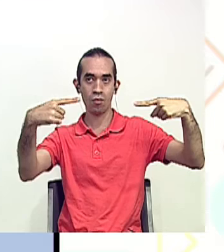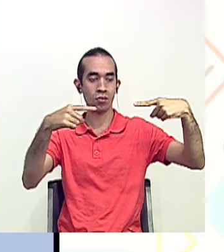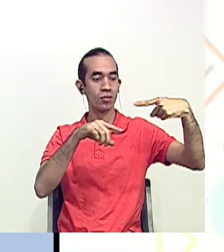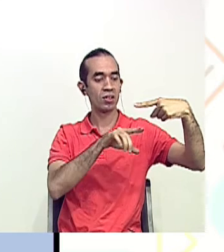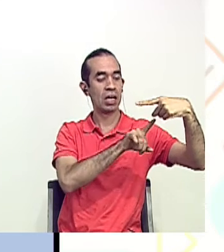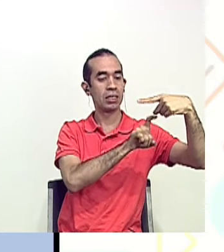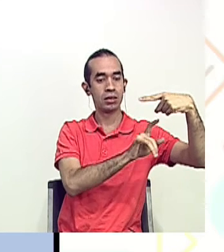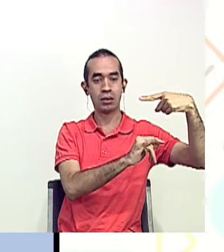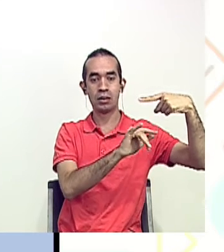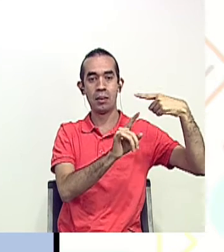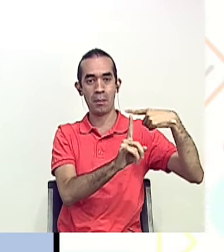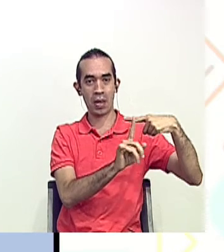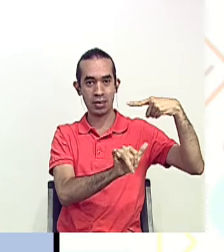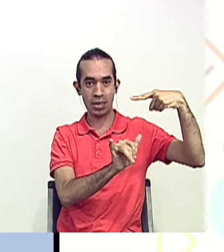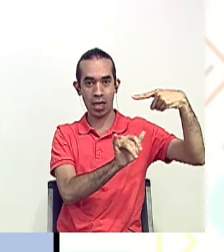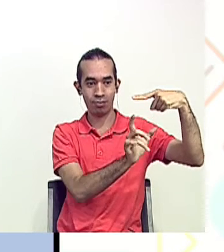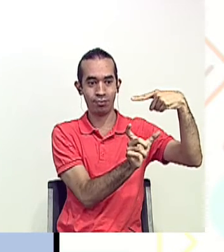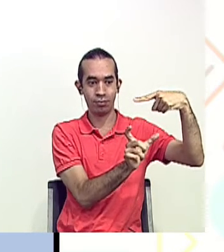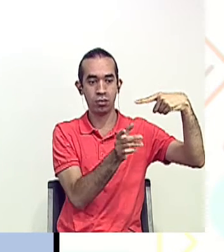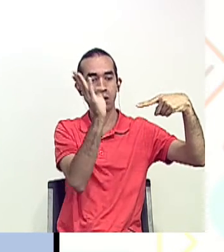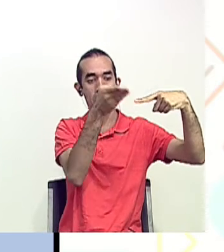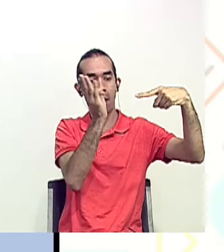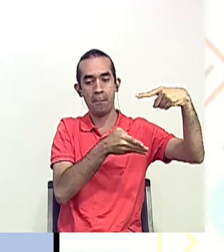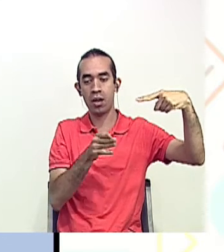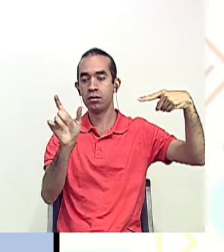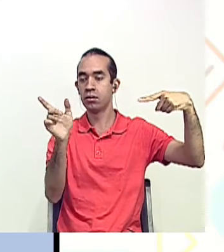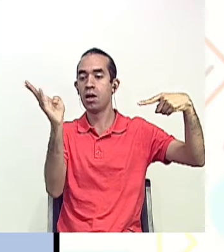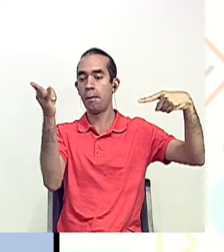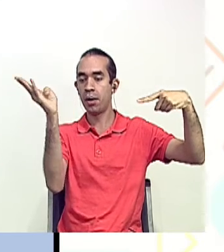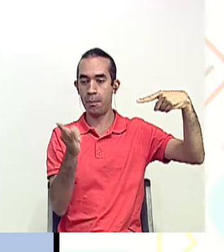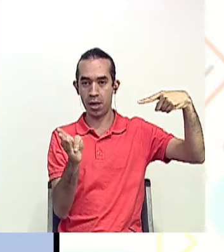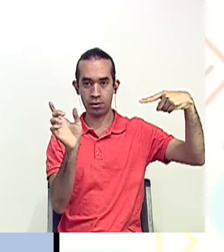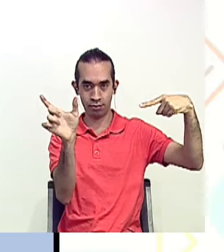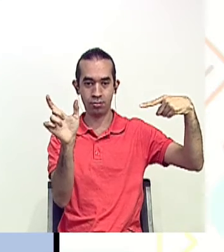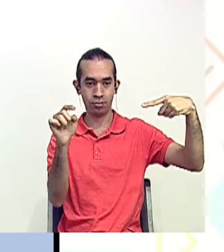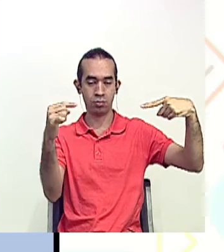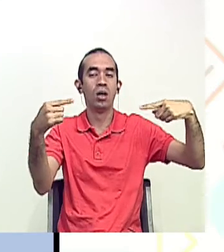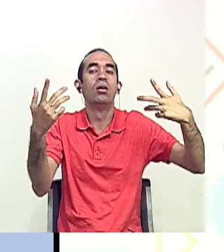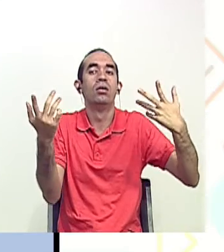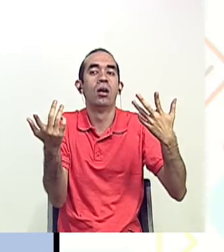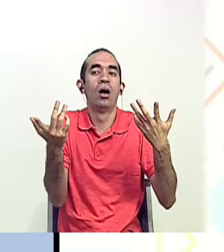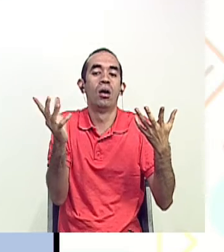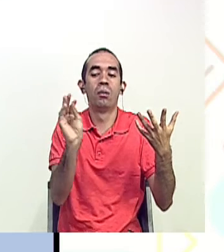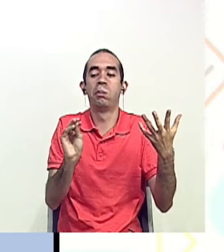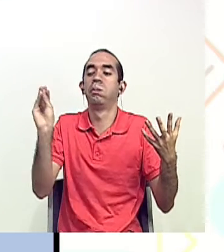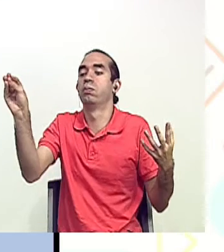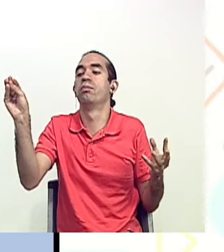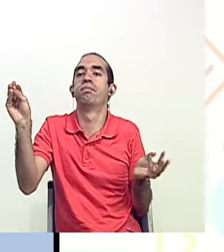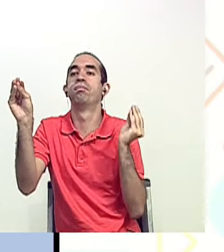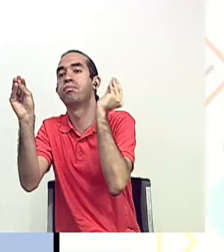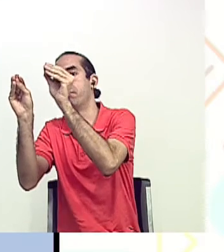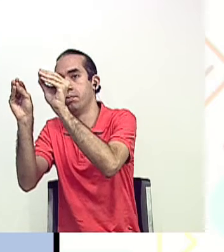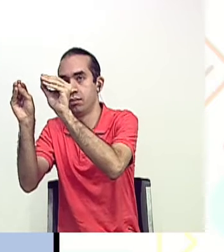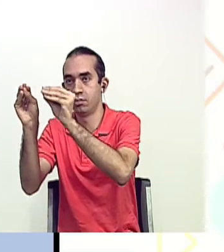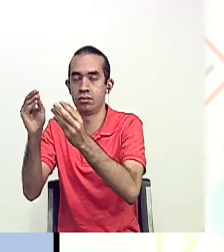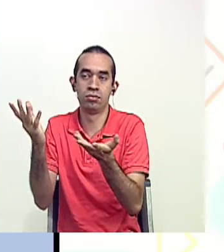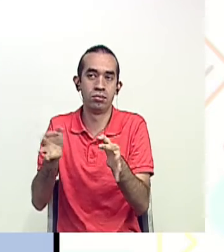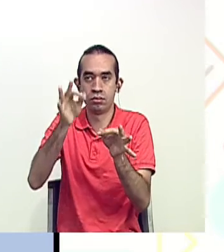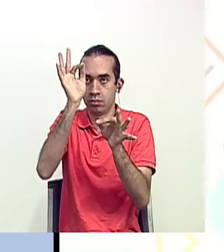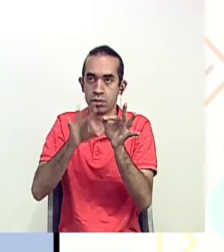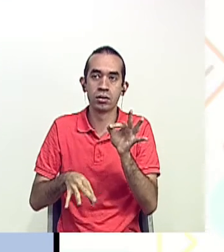c está delante del segundo x más y. Entonces, ¿qué va a ir dentro del otro término?